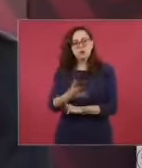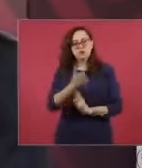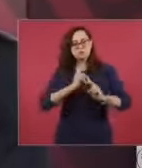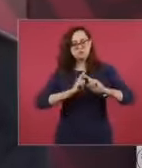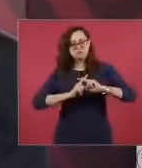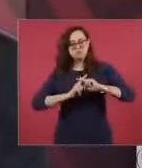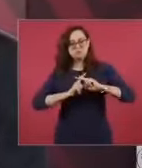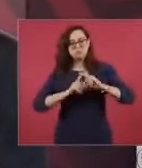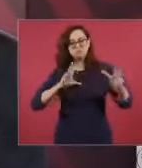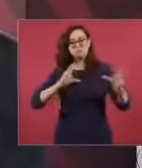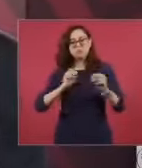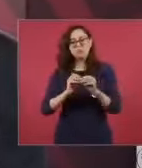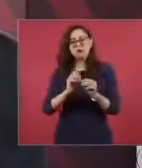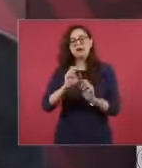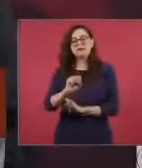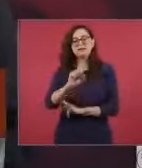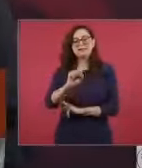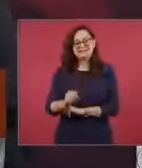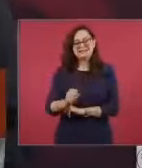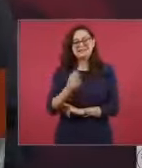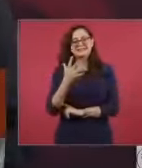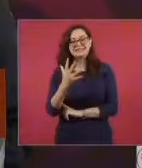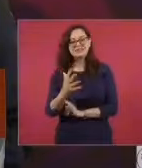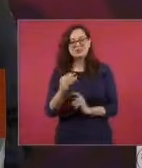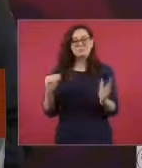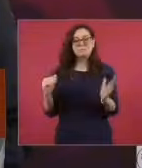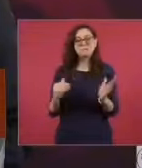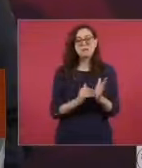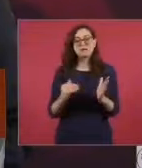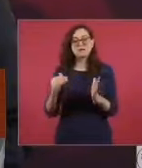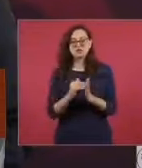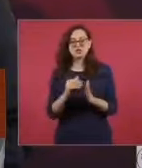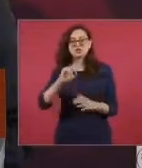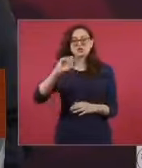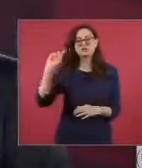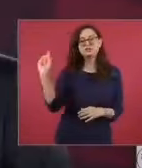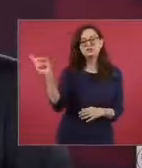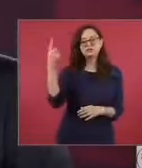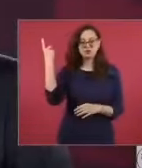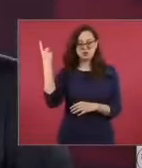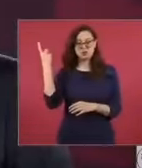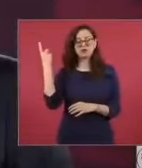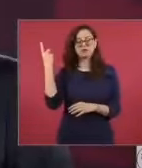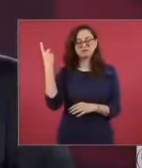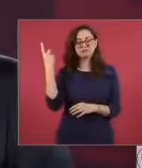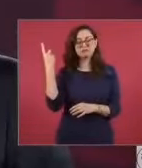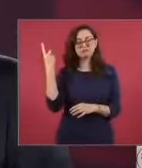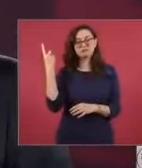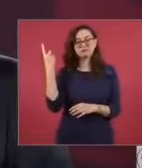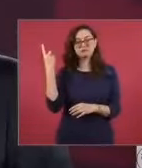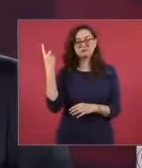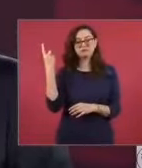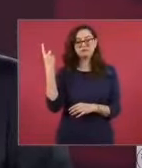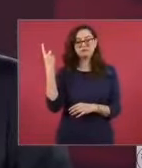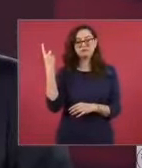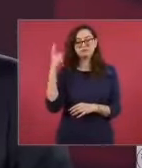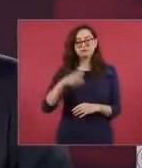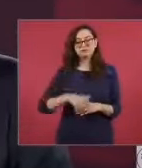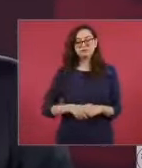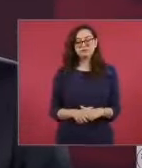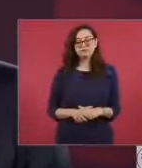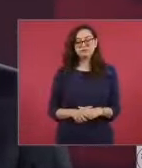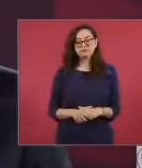Levantar dos países no es cualquier cosa. Y ustedes lo logran. Y lo comentamos porque la